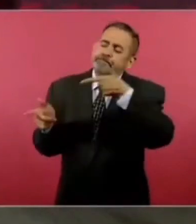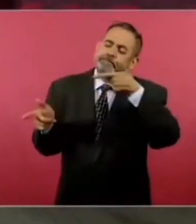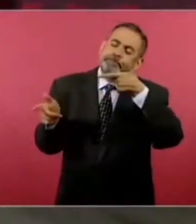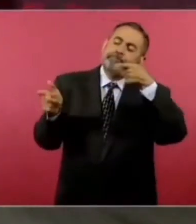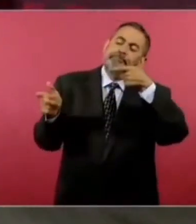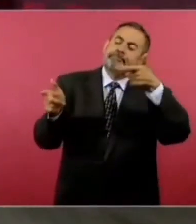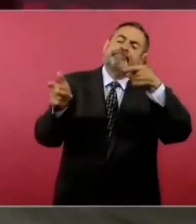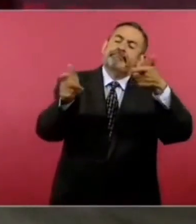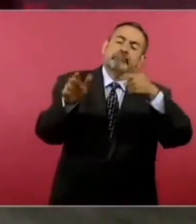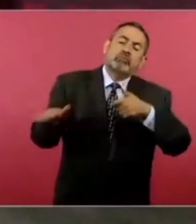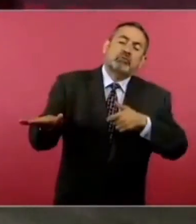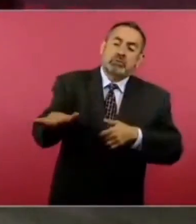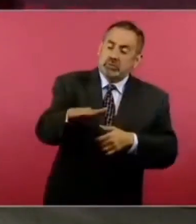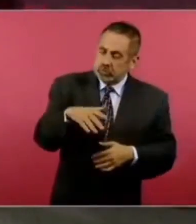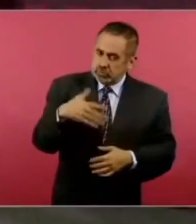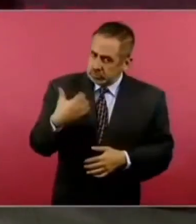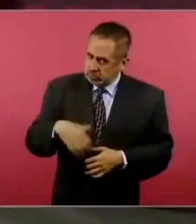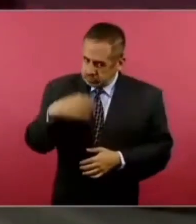tremendo